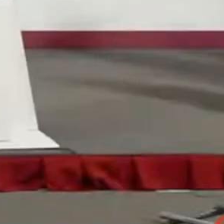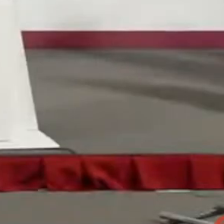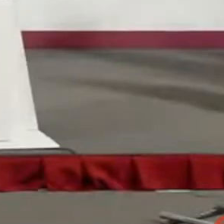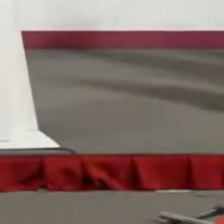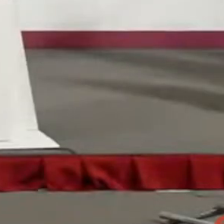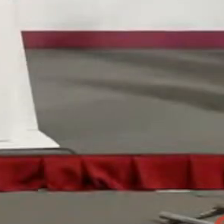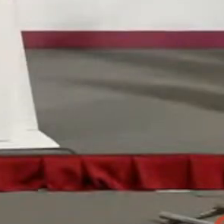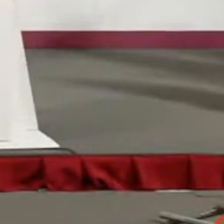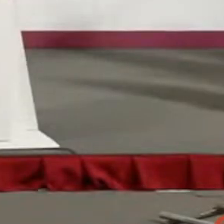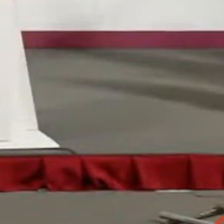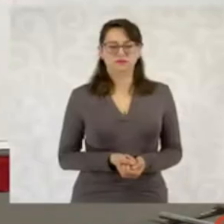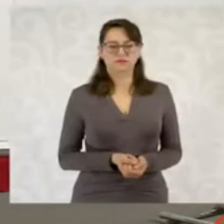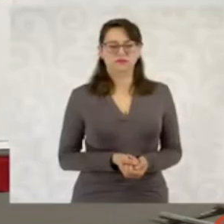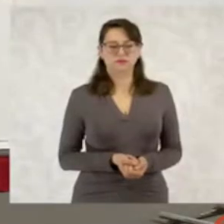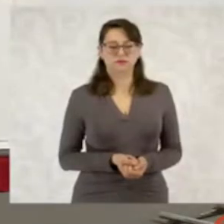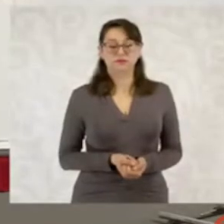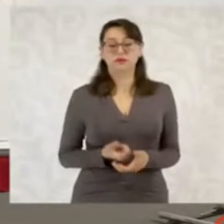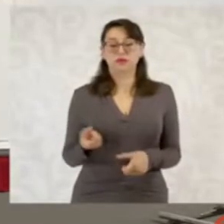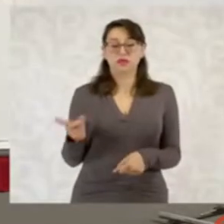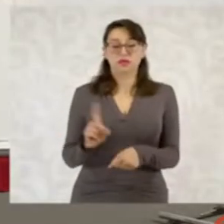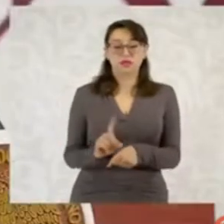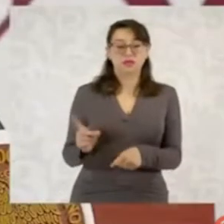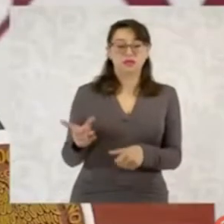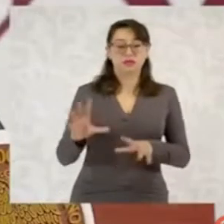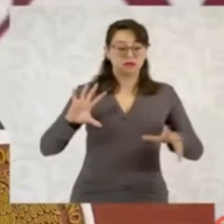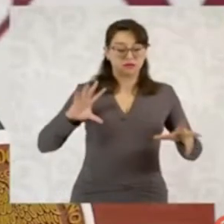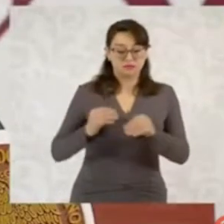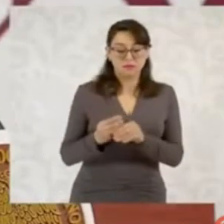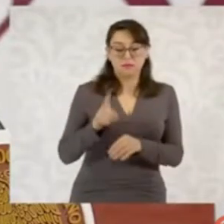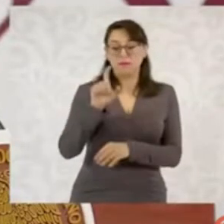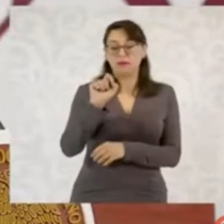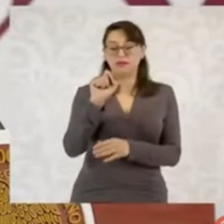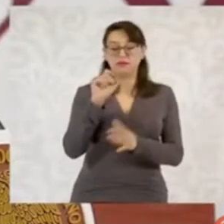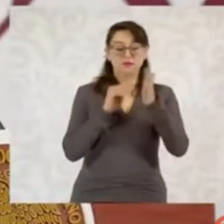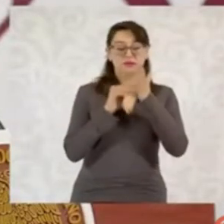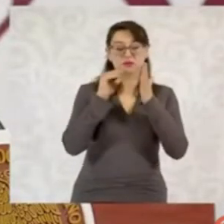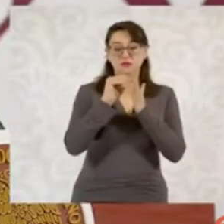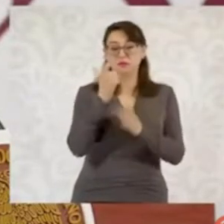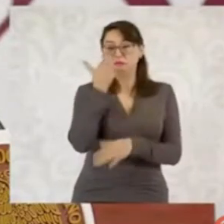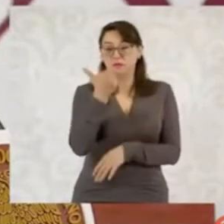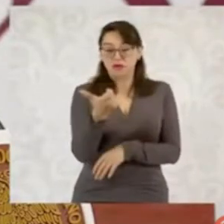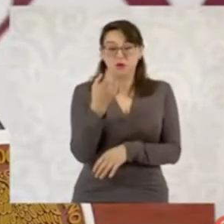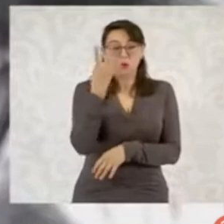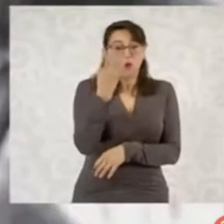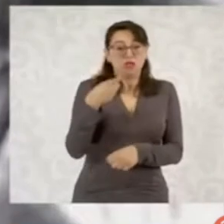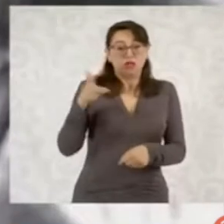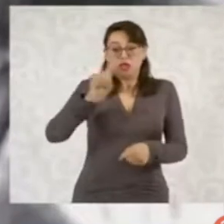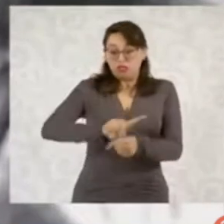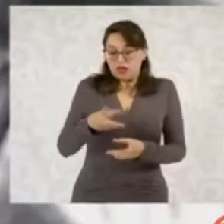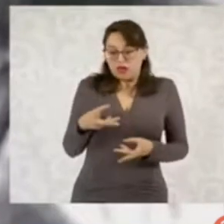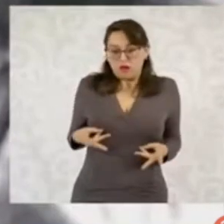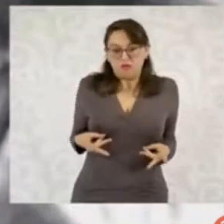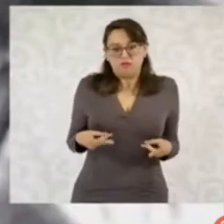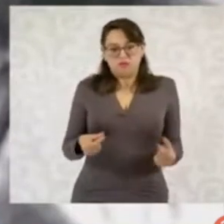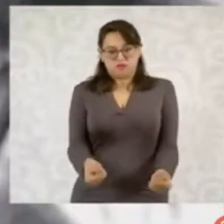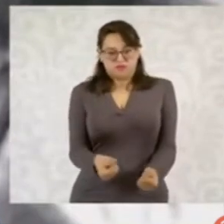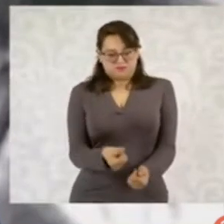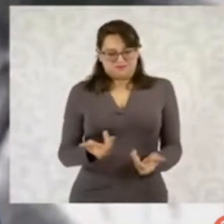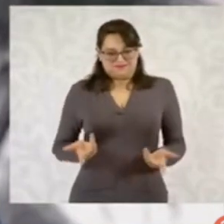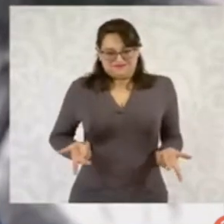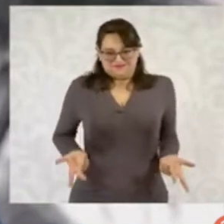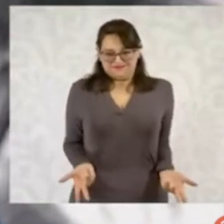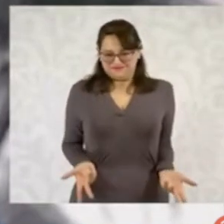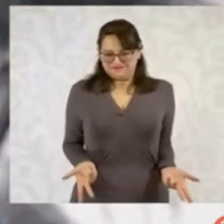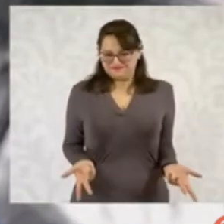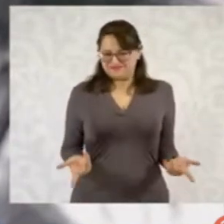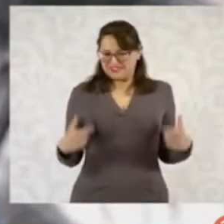aproximado de al menos 20 millones de pesos. Y aquí la pregunta cabe,